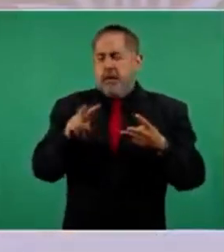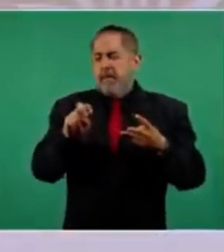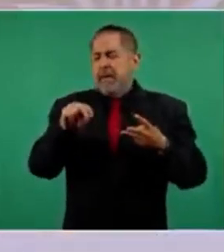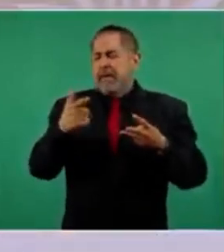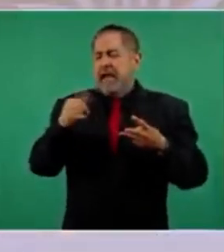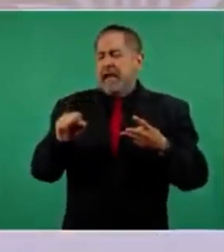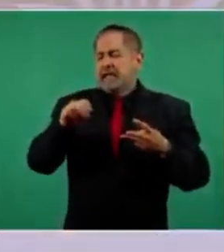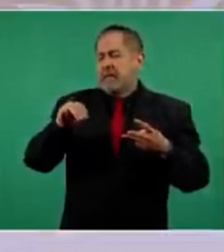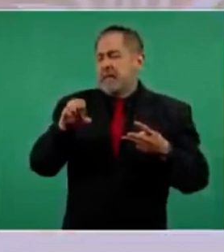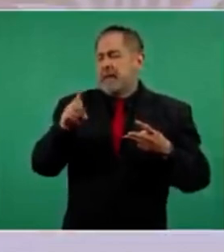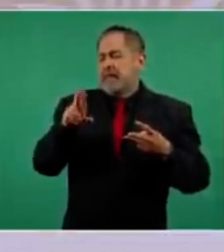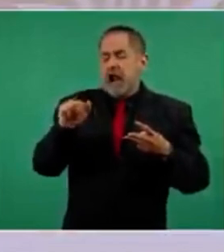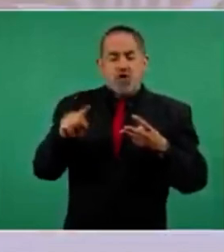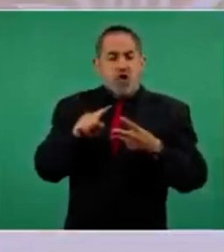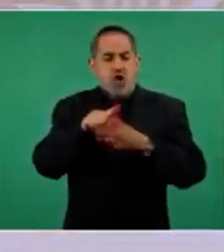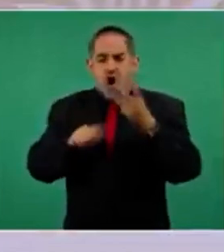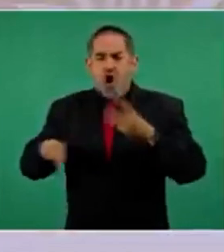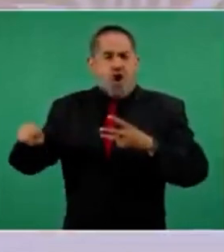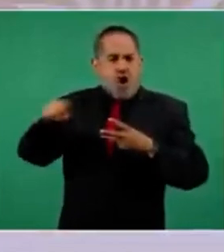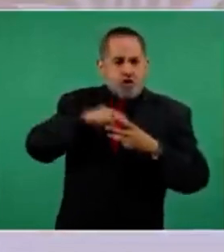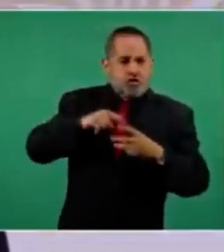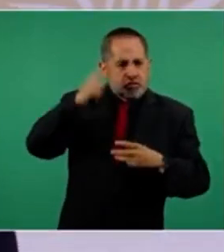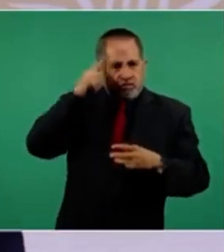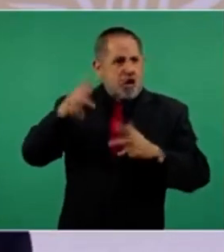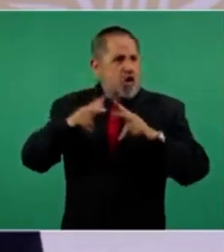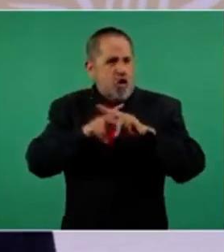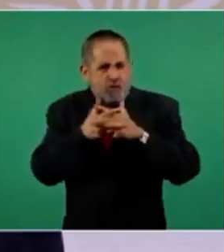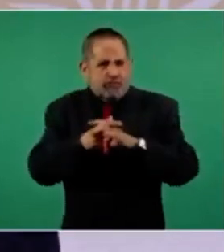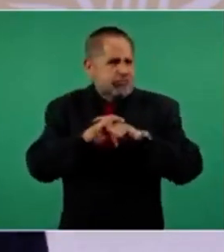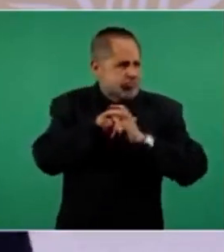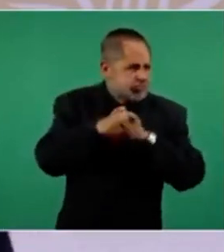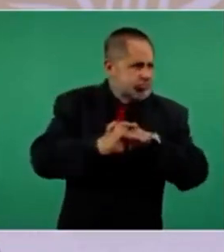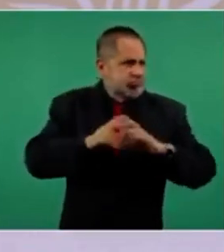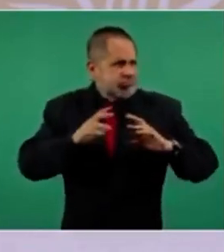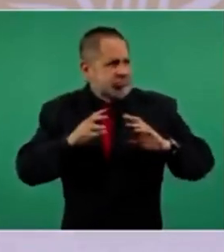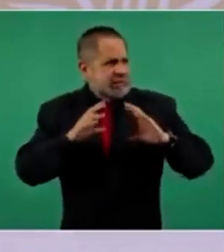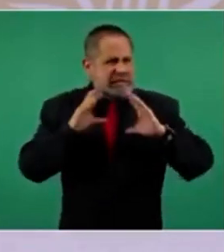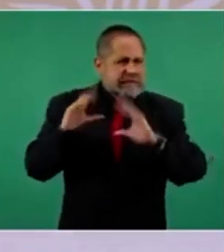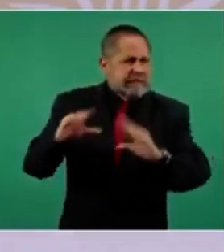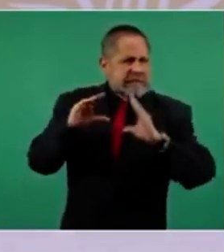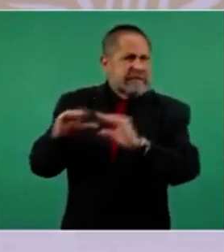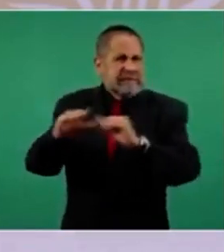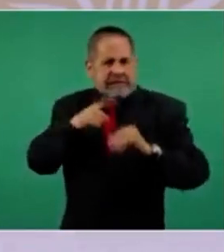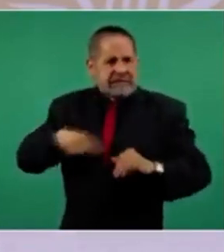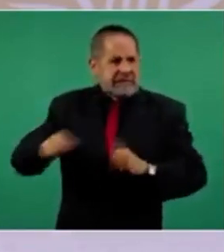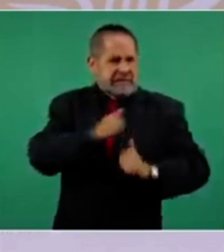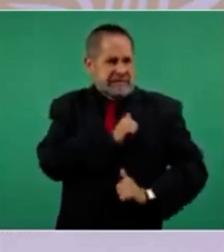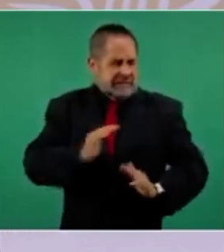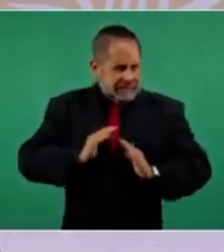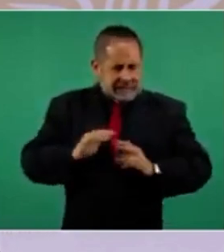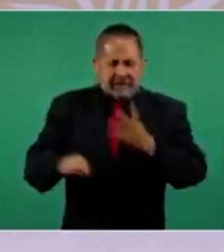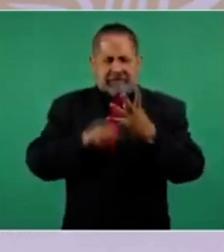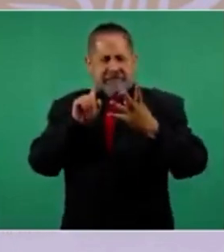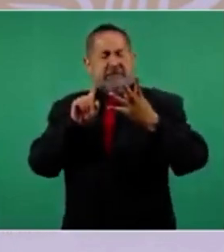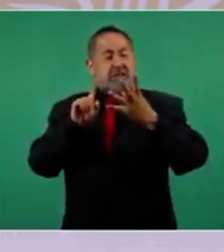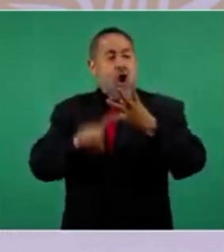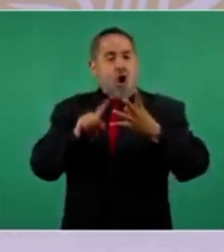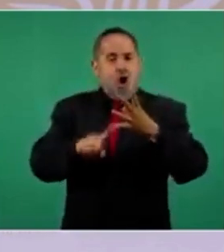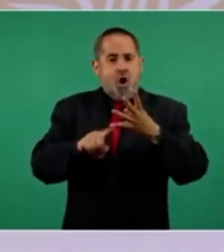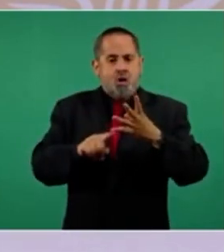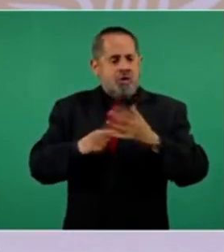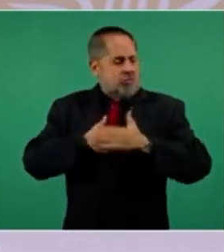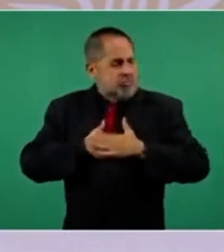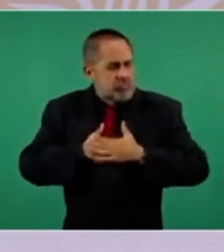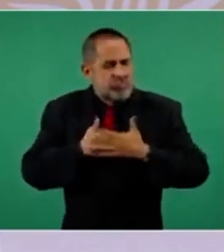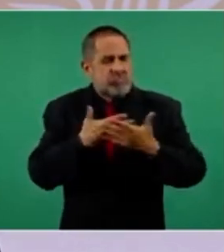y Kir Medrano, luchadores profesionales que dieron entrenamiento físico a la tropa, Irma y Joaquina Vanegas, que ofrecieron su